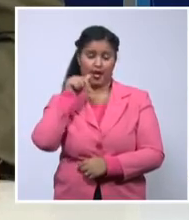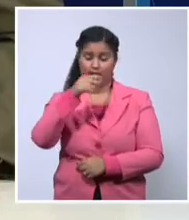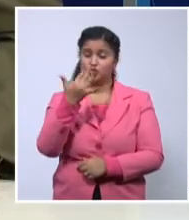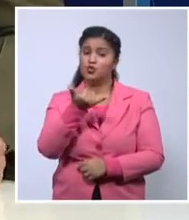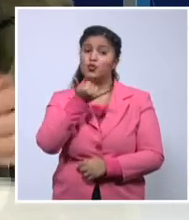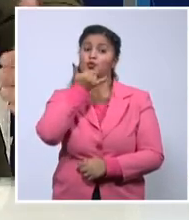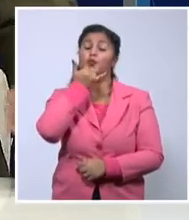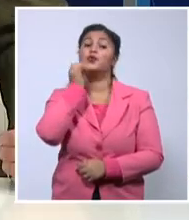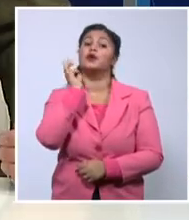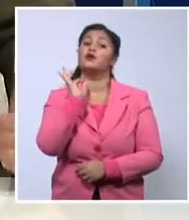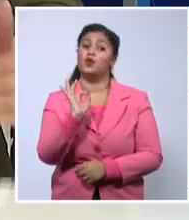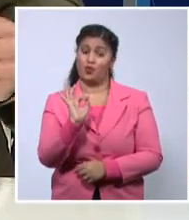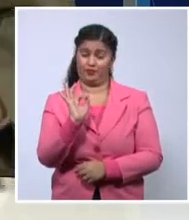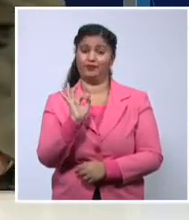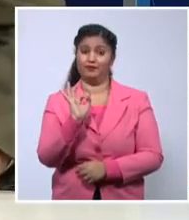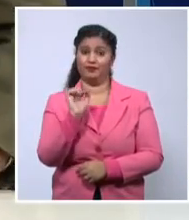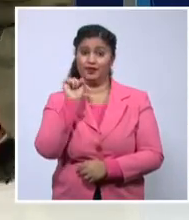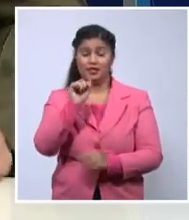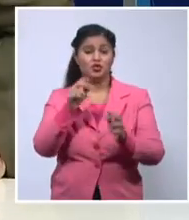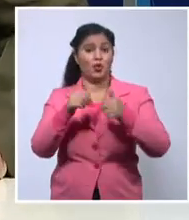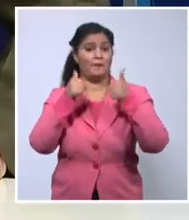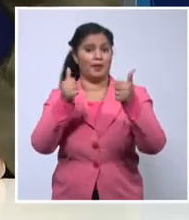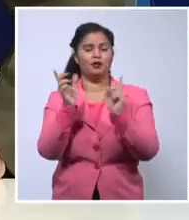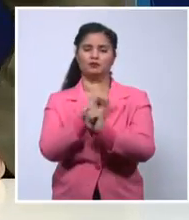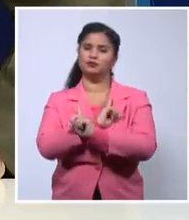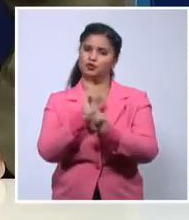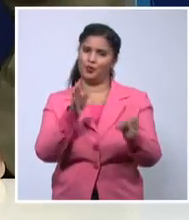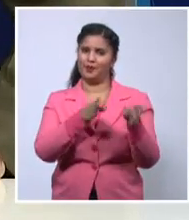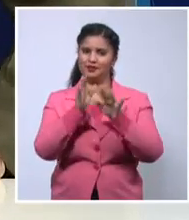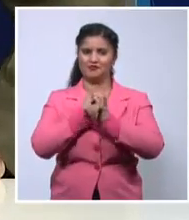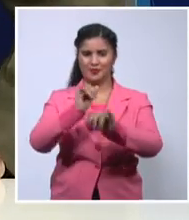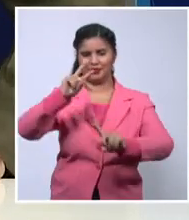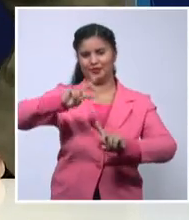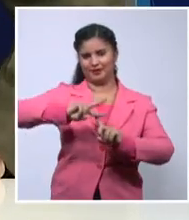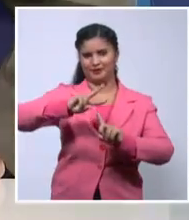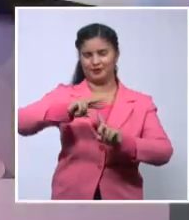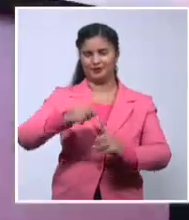destino, como decía, a corto y a mediano plazo. Así me despido, nos vemos el próximo domingo.